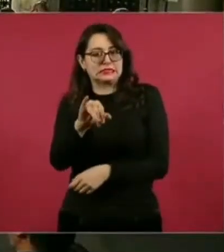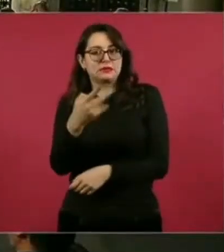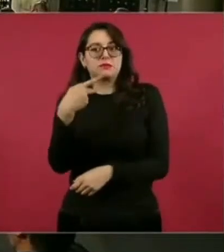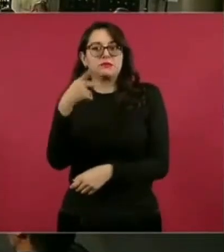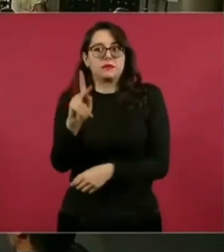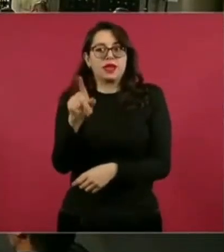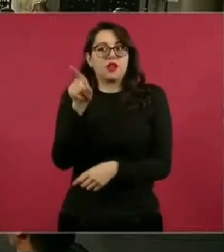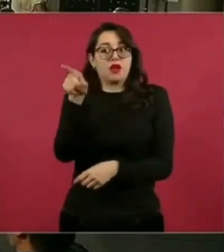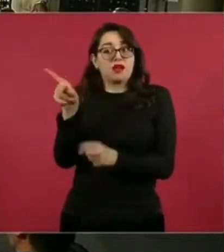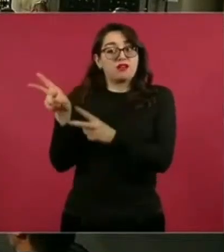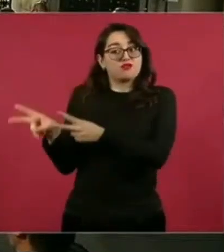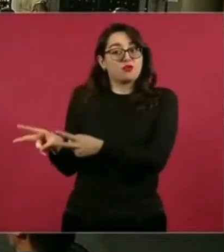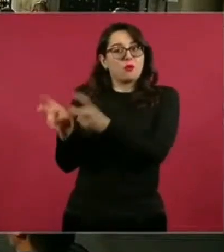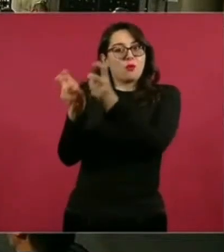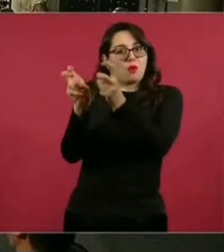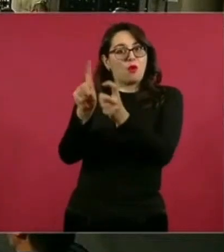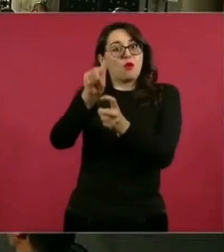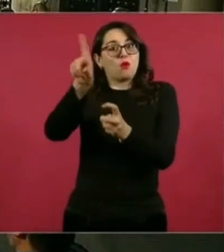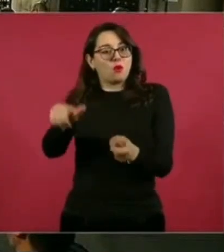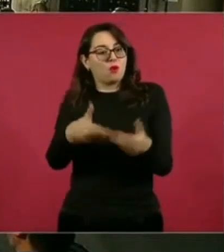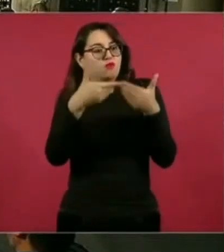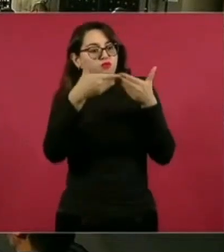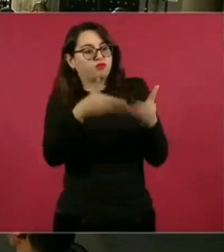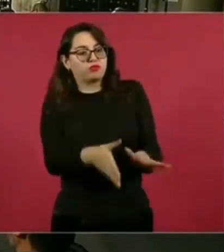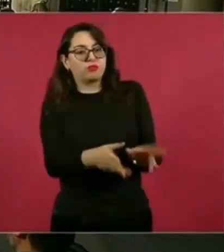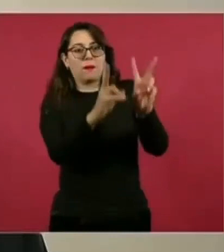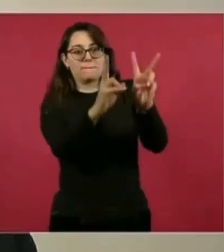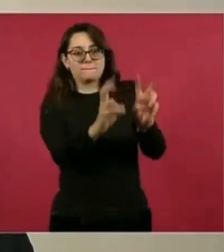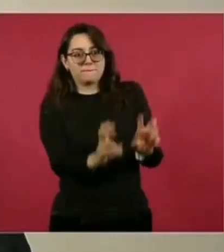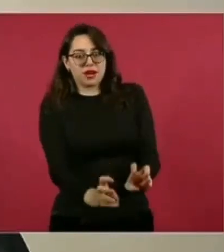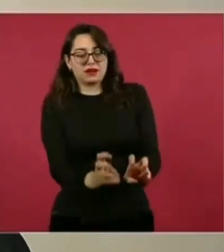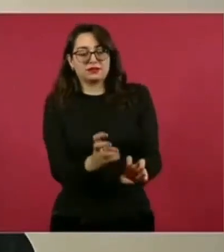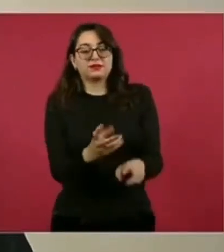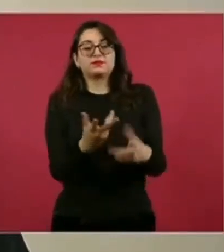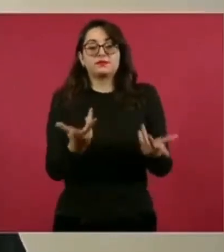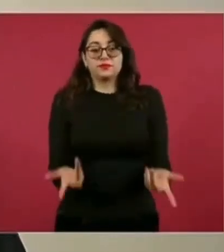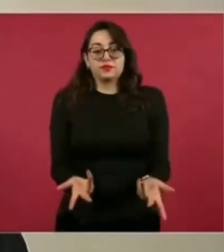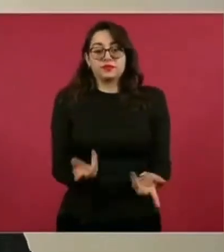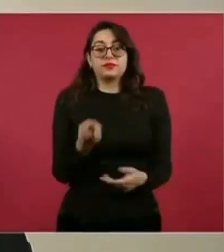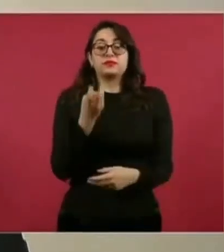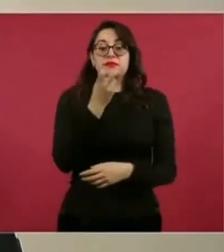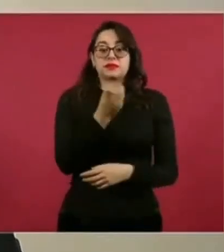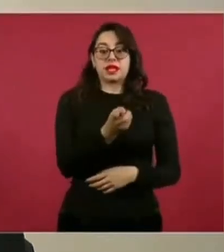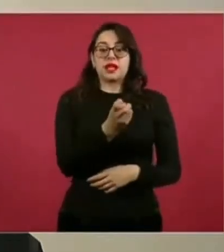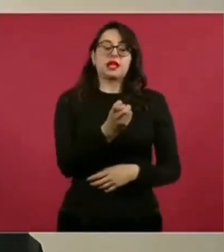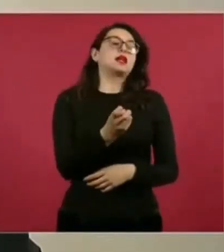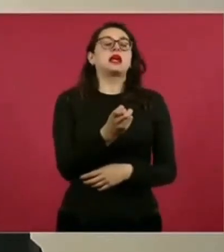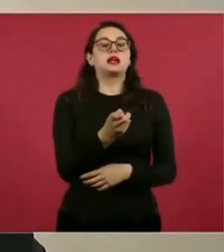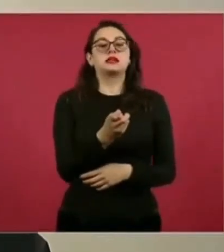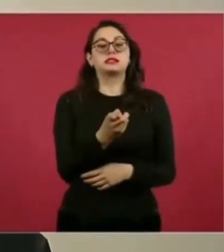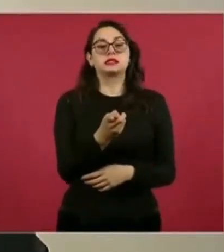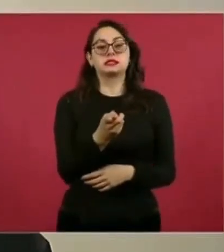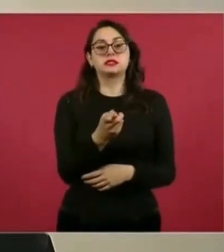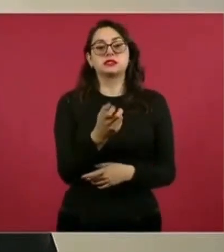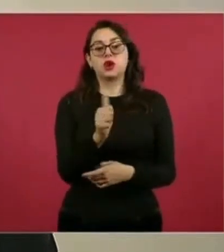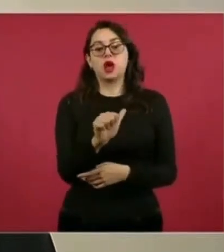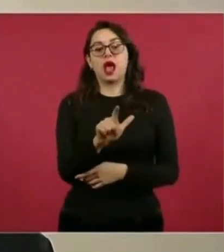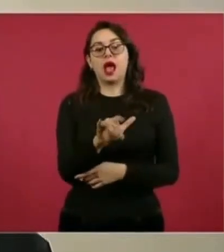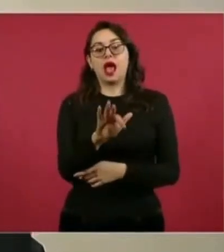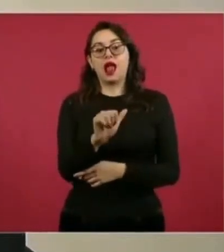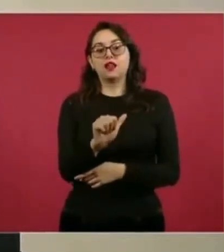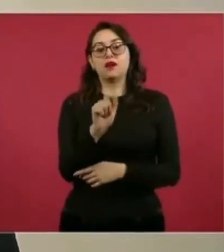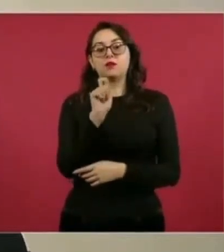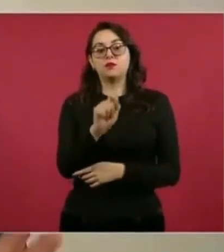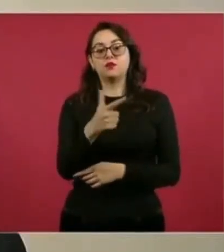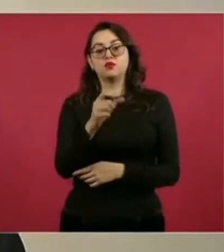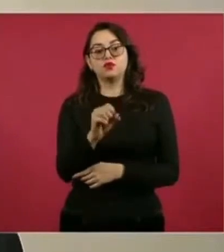de… Esto es importante, y aclarar que la página a la cual se fue afectada es alfa.gov.mx,